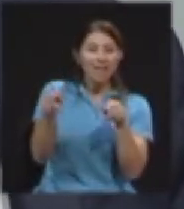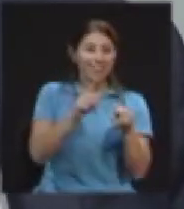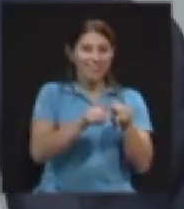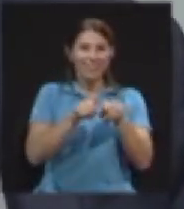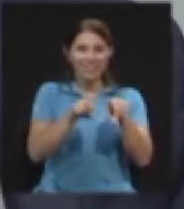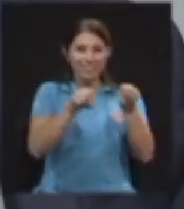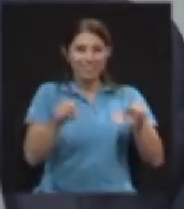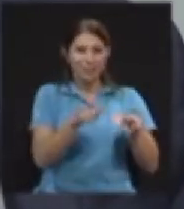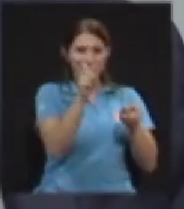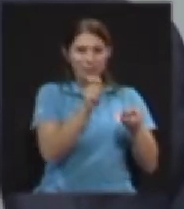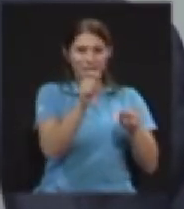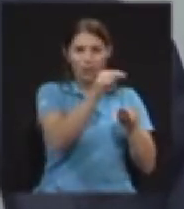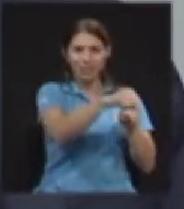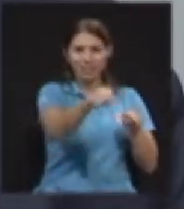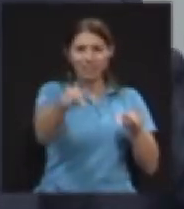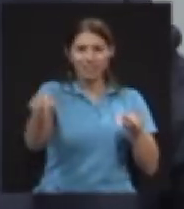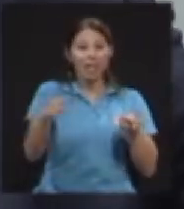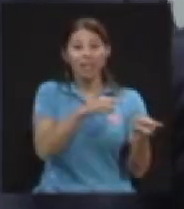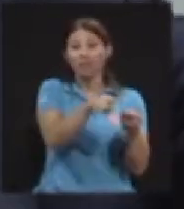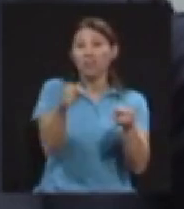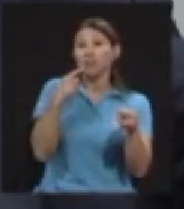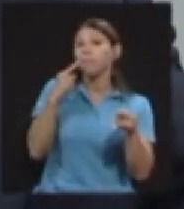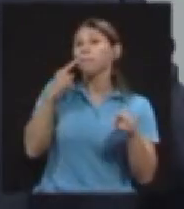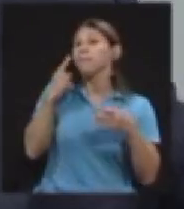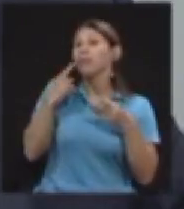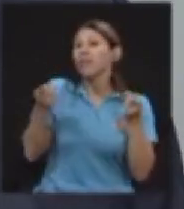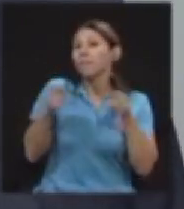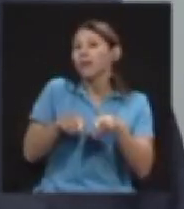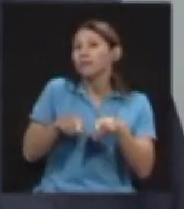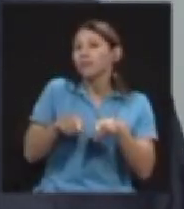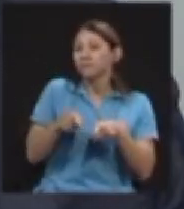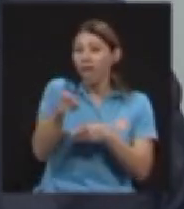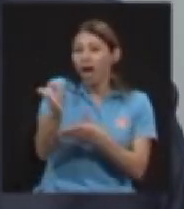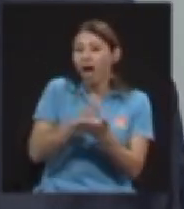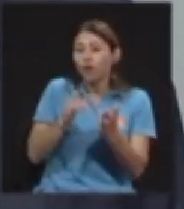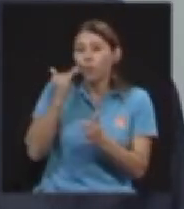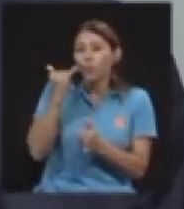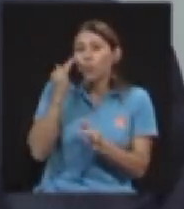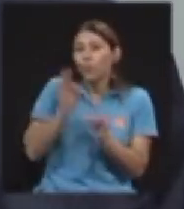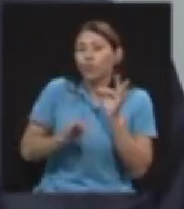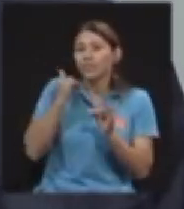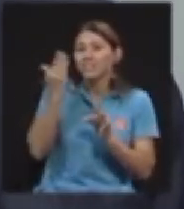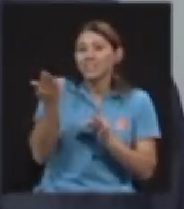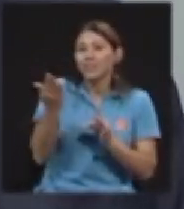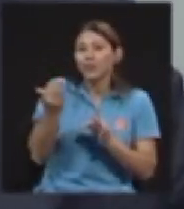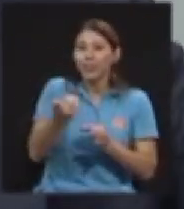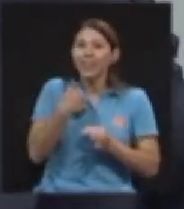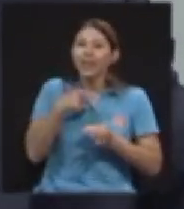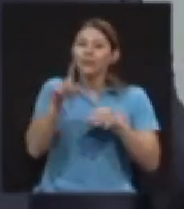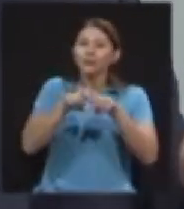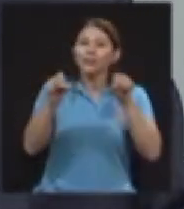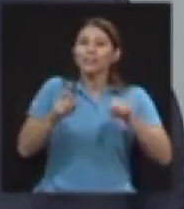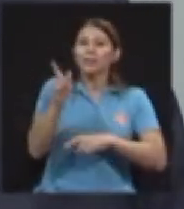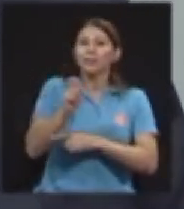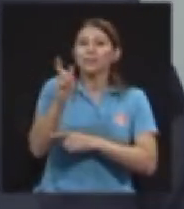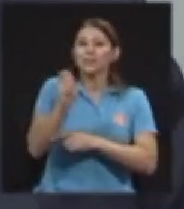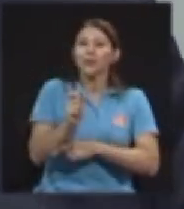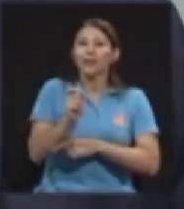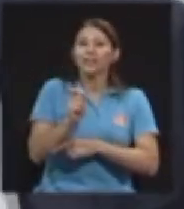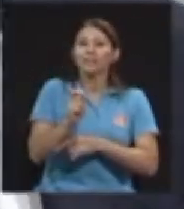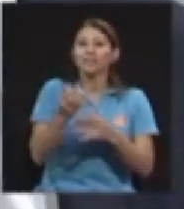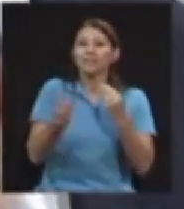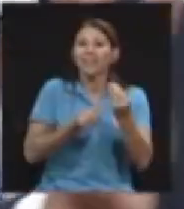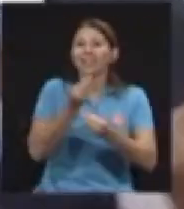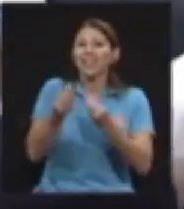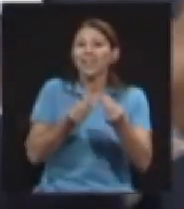aquí lo que sucedió es algo muy sencillo. Tenemos una operadora líder en ese momento, era una operadora de un banco público, ellos aumentaron la comisión y